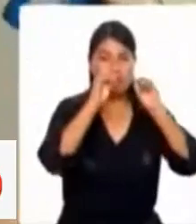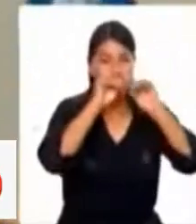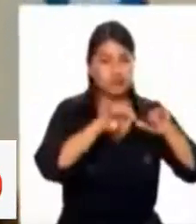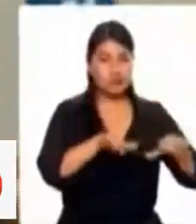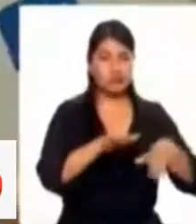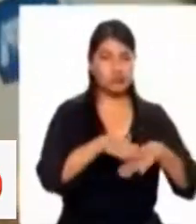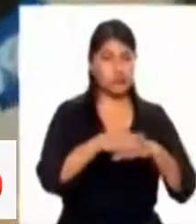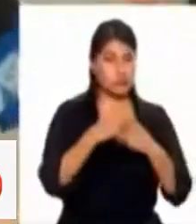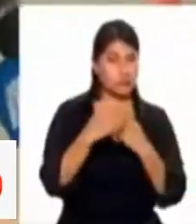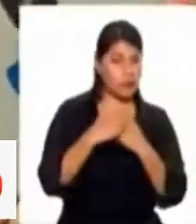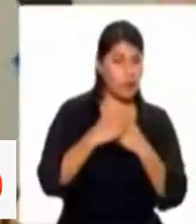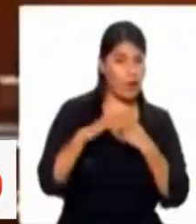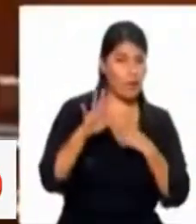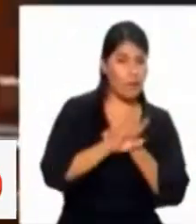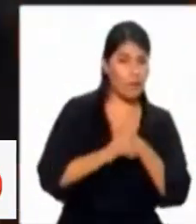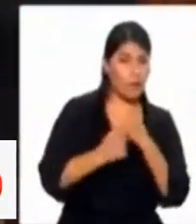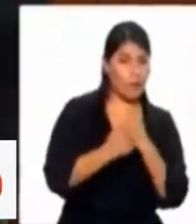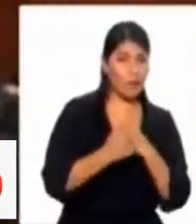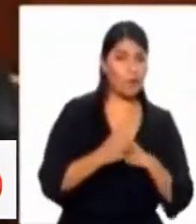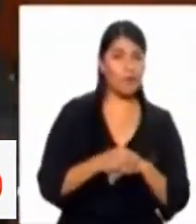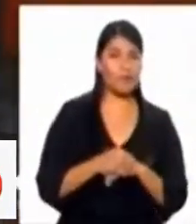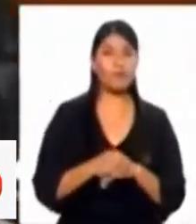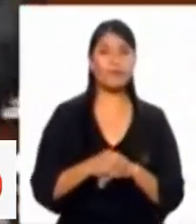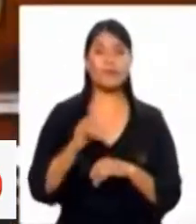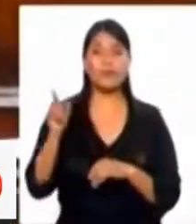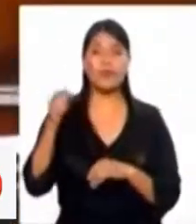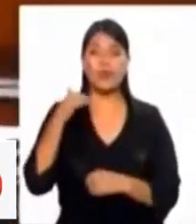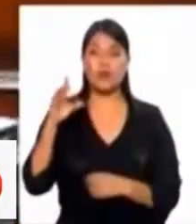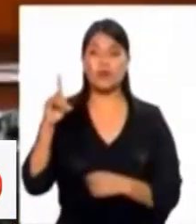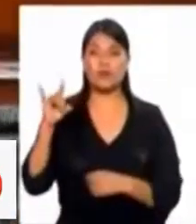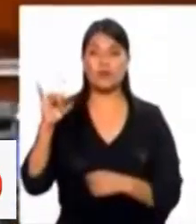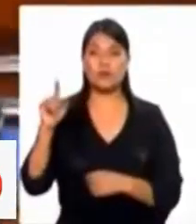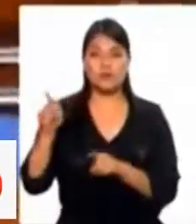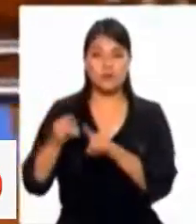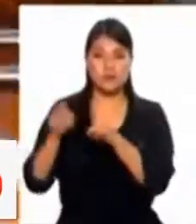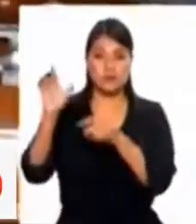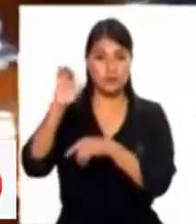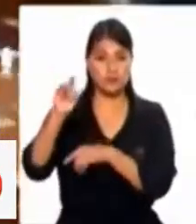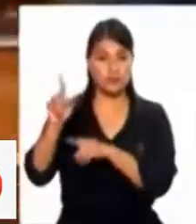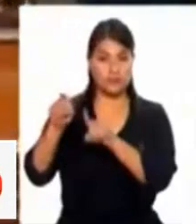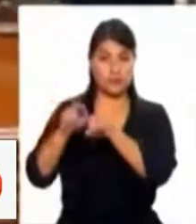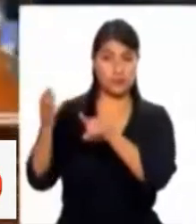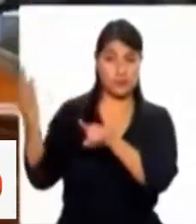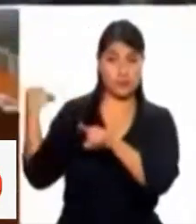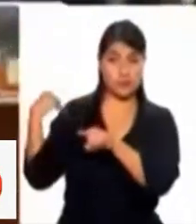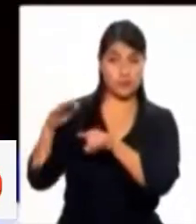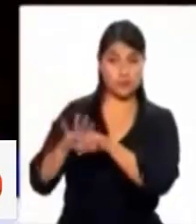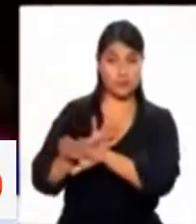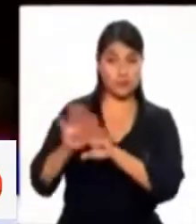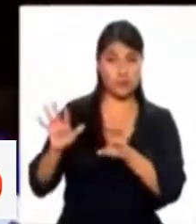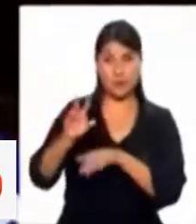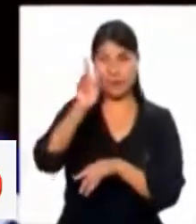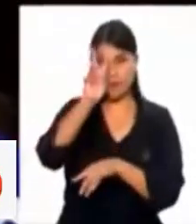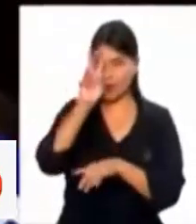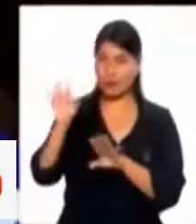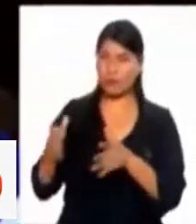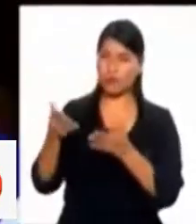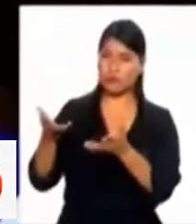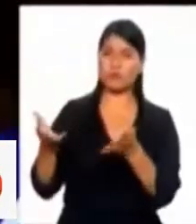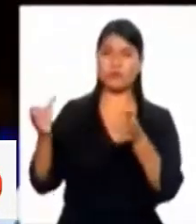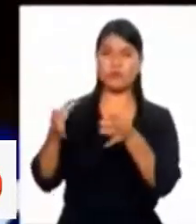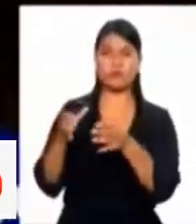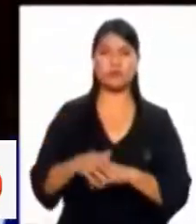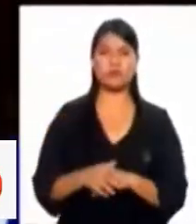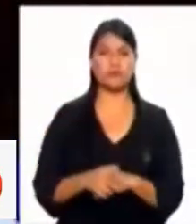congresista Kelly Portalatino, lo que indigna no son las denuncias contra Soto, sino la recesión económica que vive el país. No nos podemos